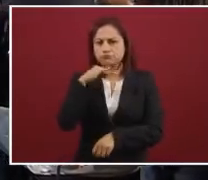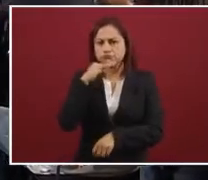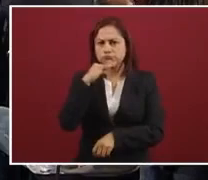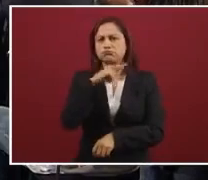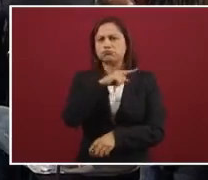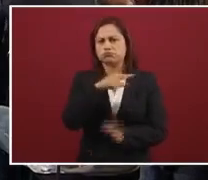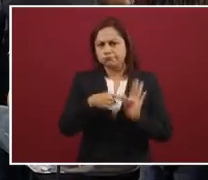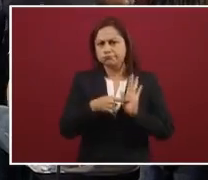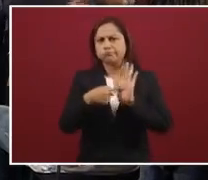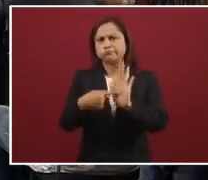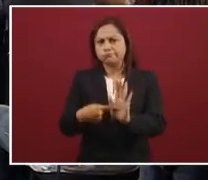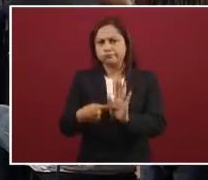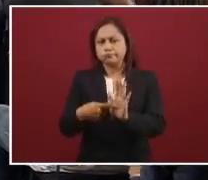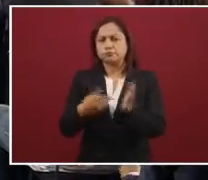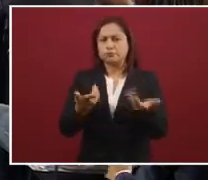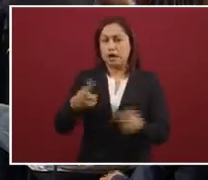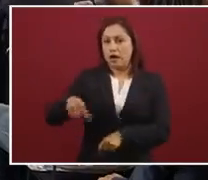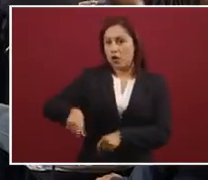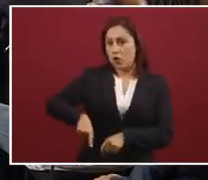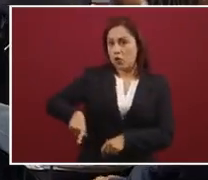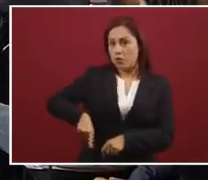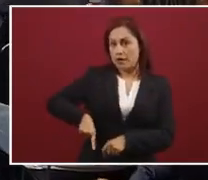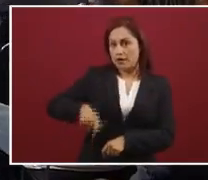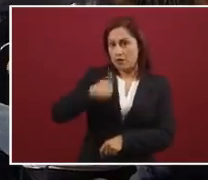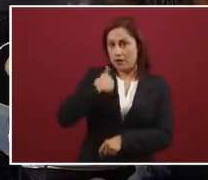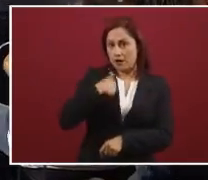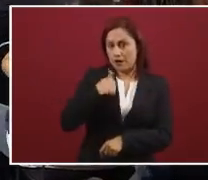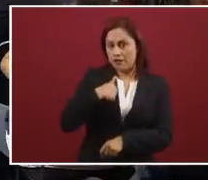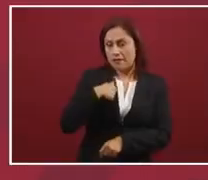Y el gobierno de Canadá, pues lo mismo.